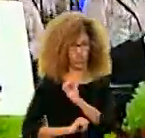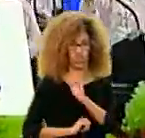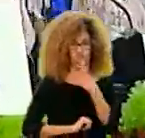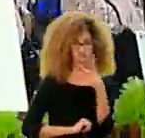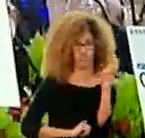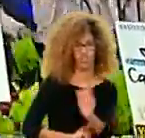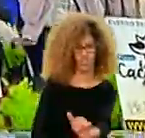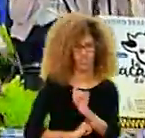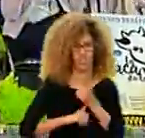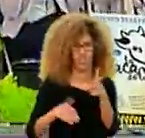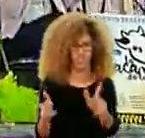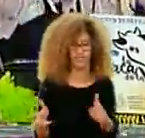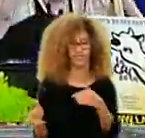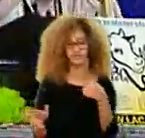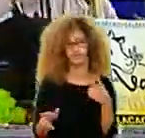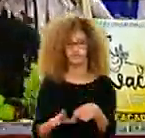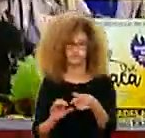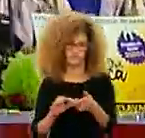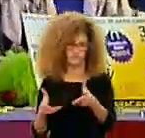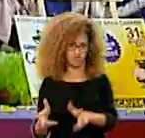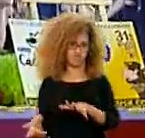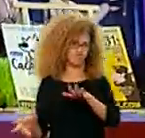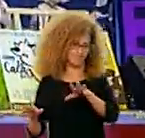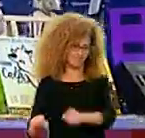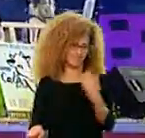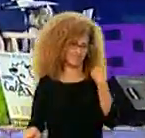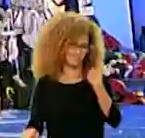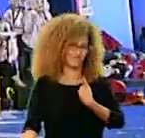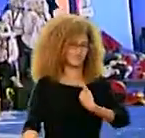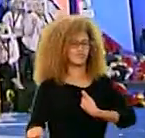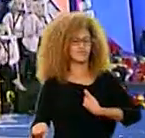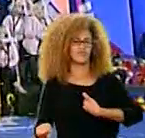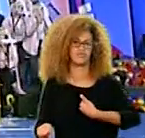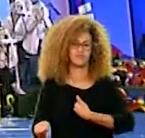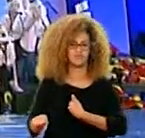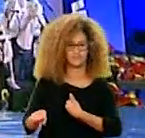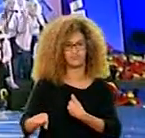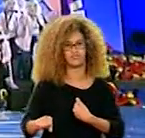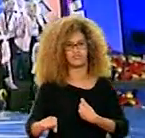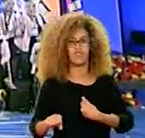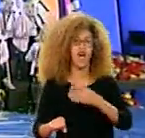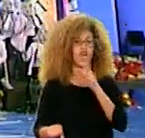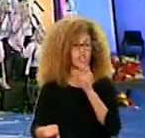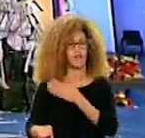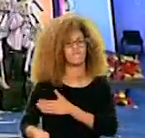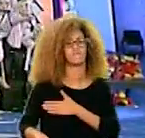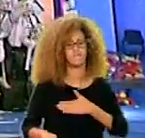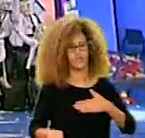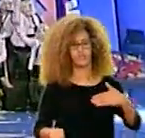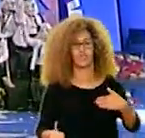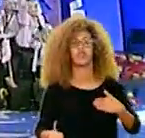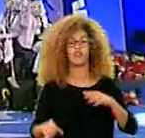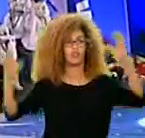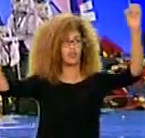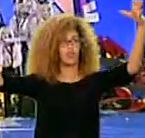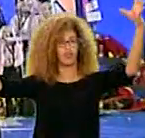ahí sentada. Yo tengo silla reservada. Si ahora yo quisiera, los focos se